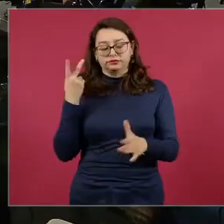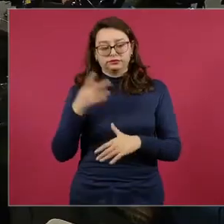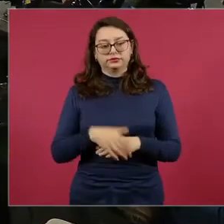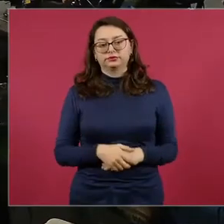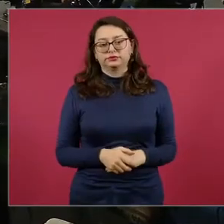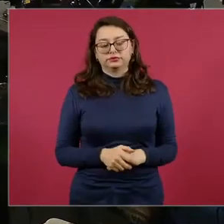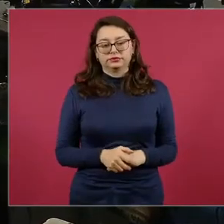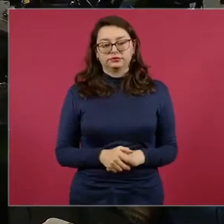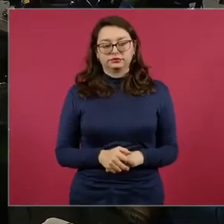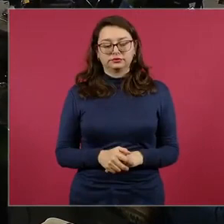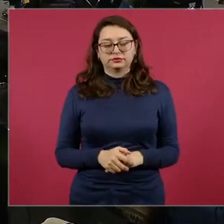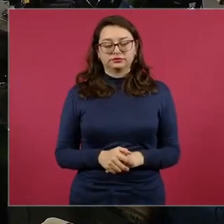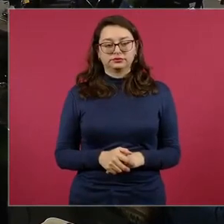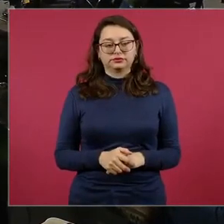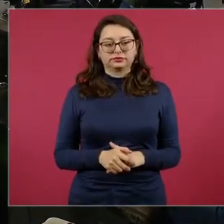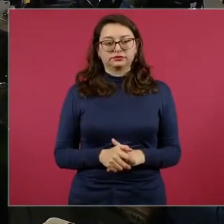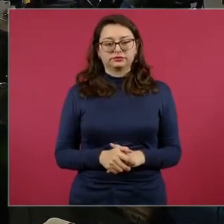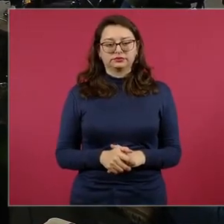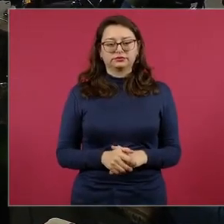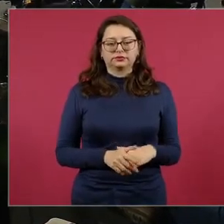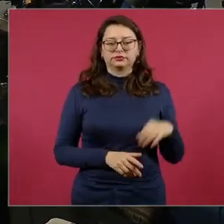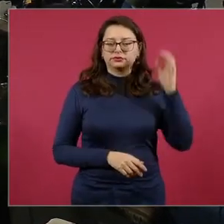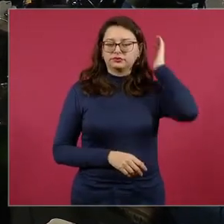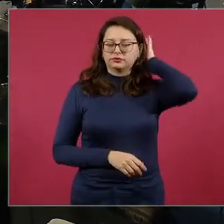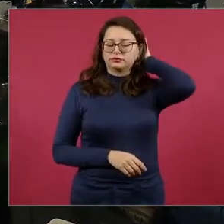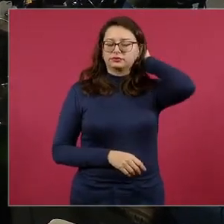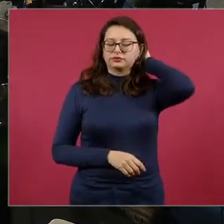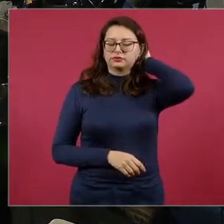informarse, sin informar a la gente.